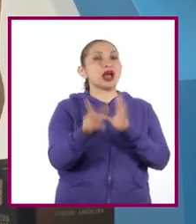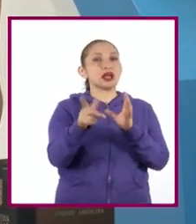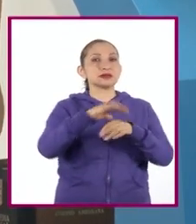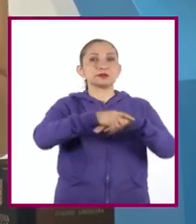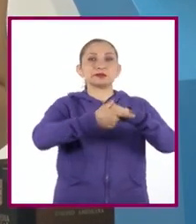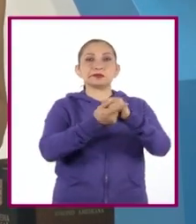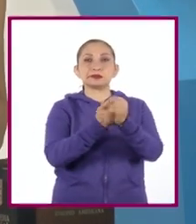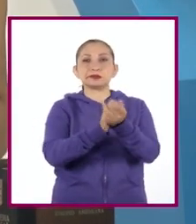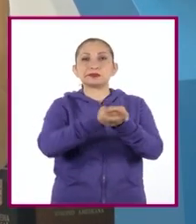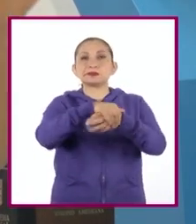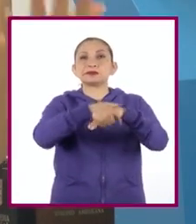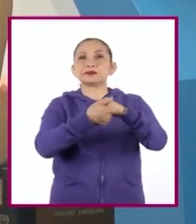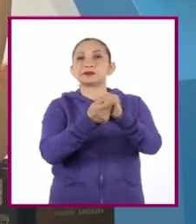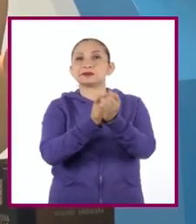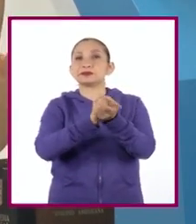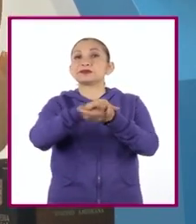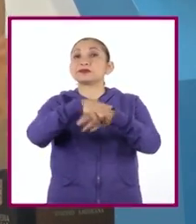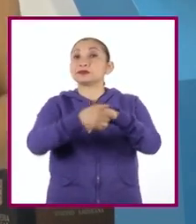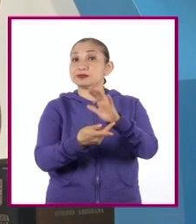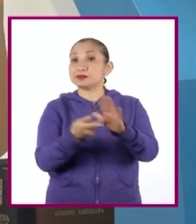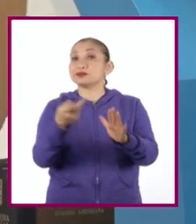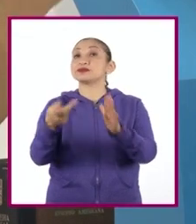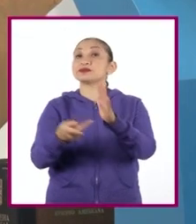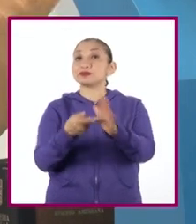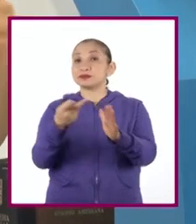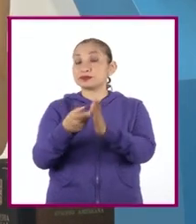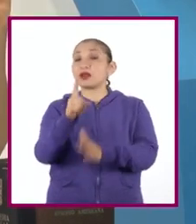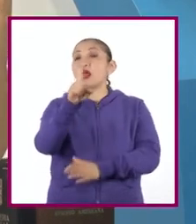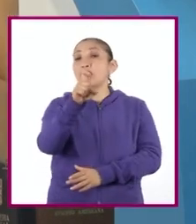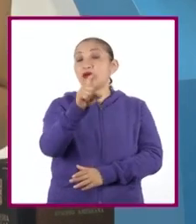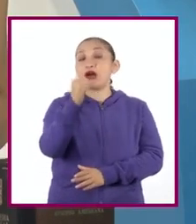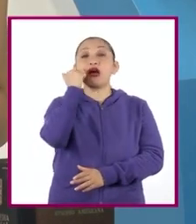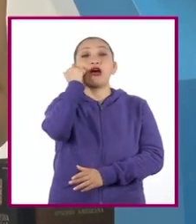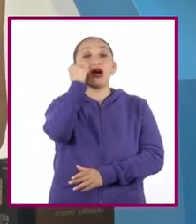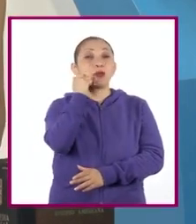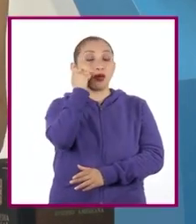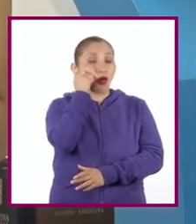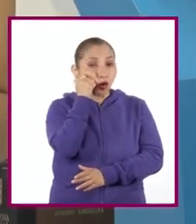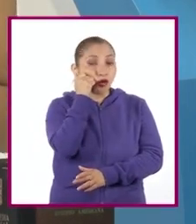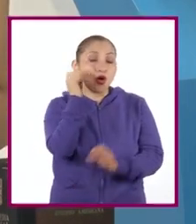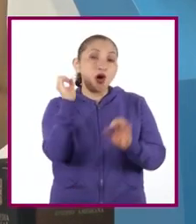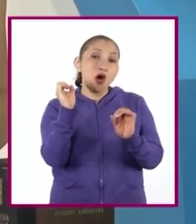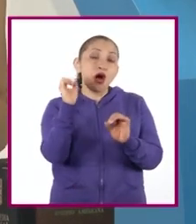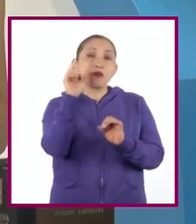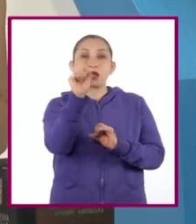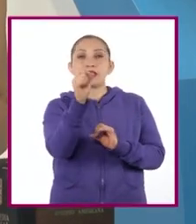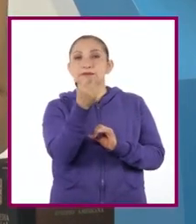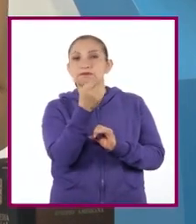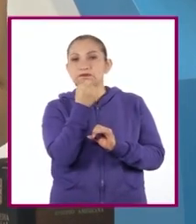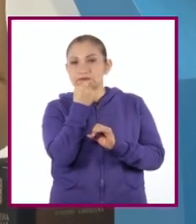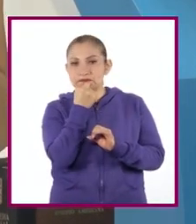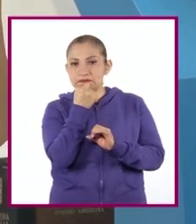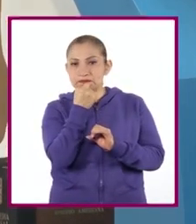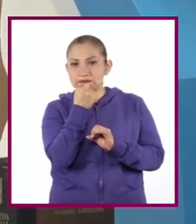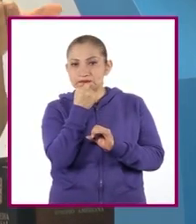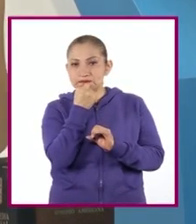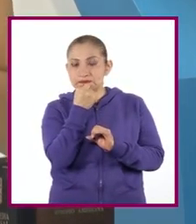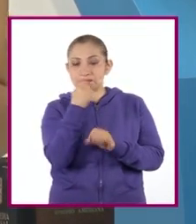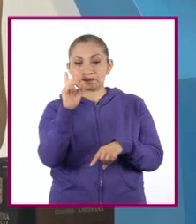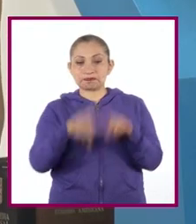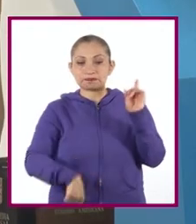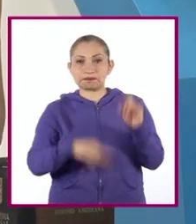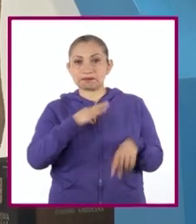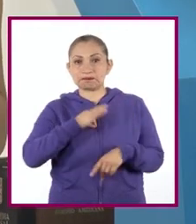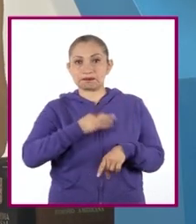lavar constantemente nuestras manos con agua y jabón al menos por 20 segundos,